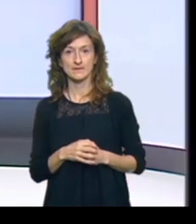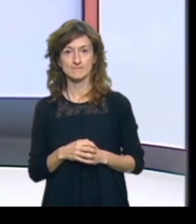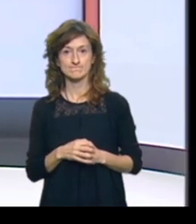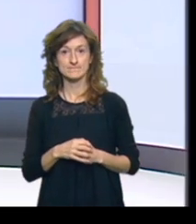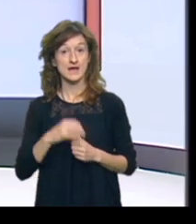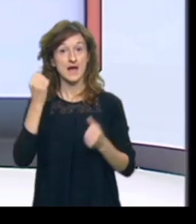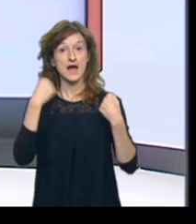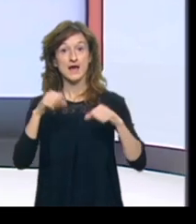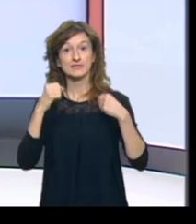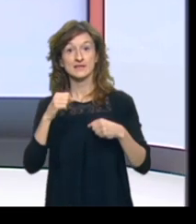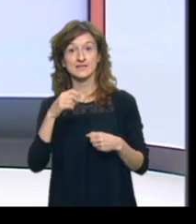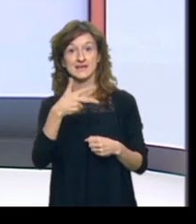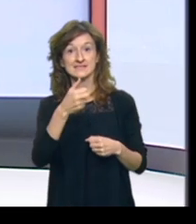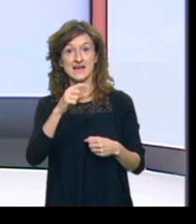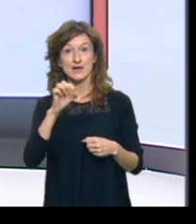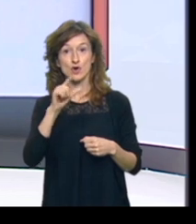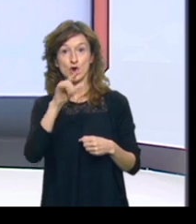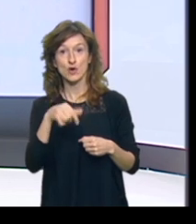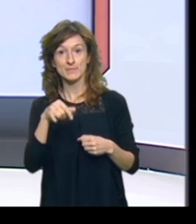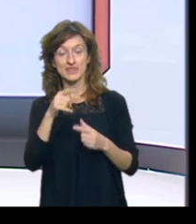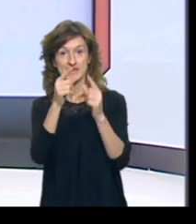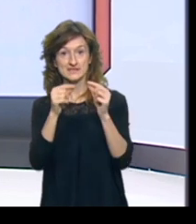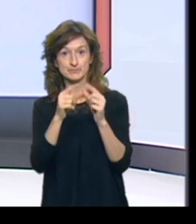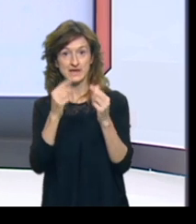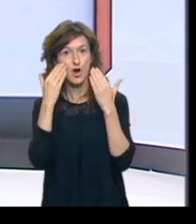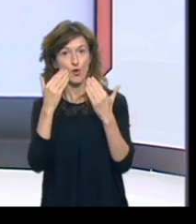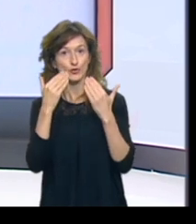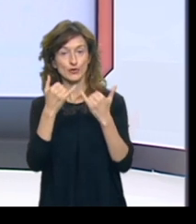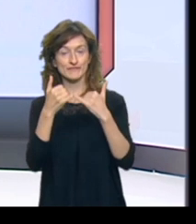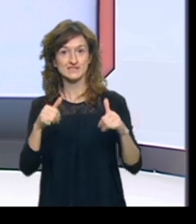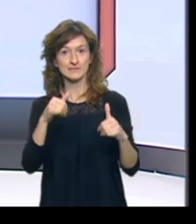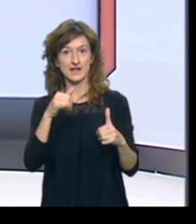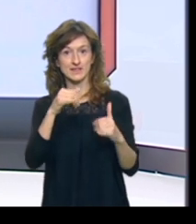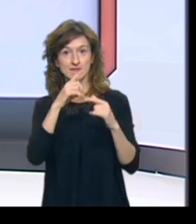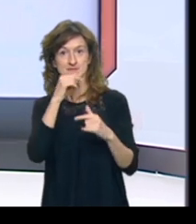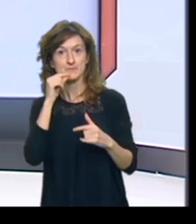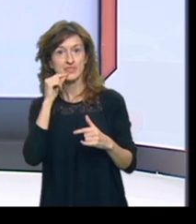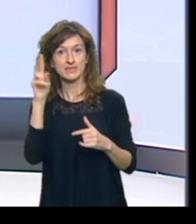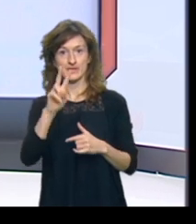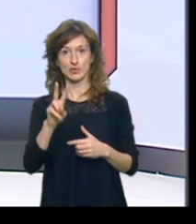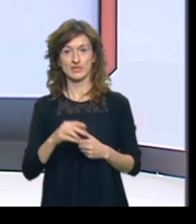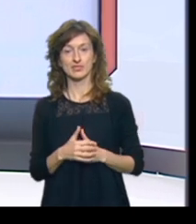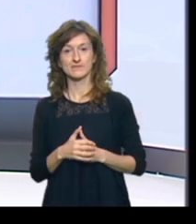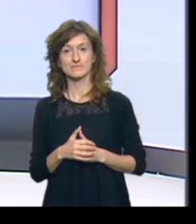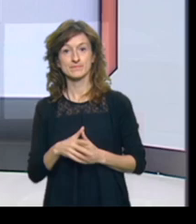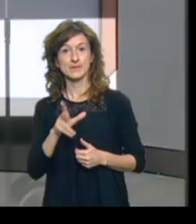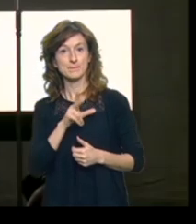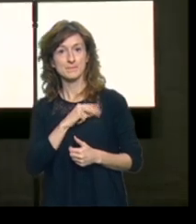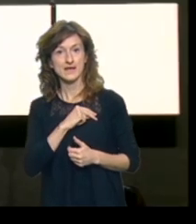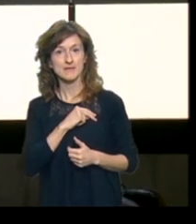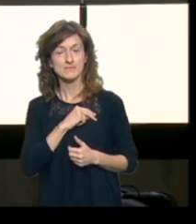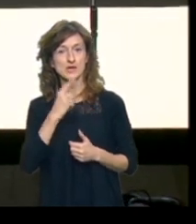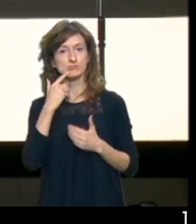La actriz Charo López recibió anoche la espiga de honor del Festival de Cine de Valladolid de la Seminci. El galardón